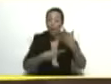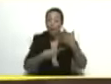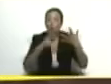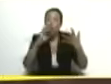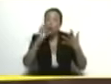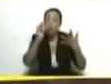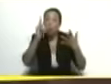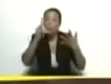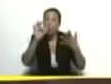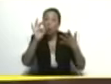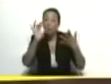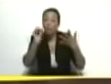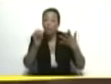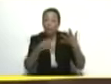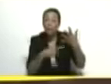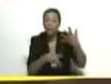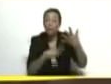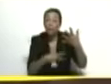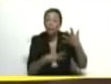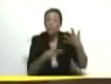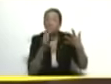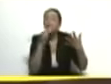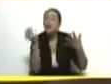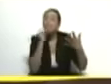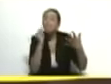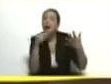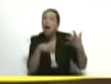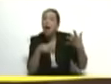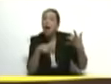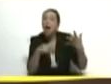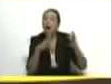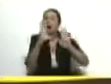Rodolfo Sanz, ¿quién más? Levante la mano.